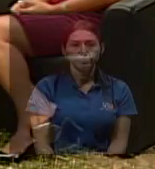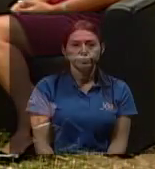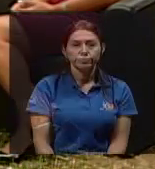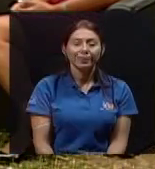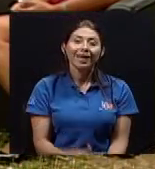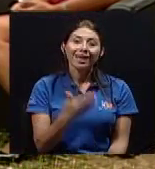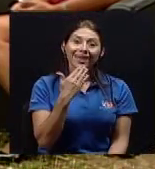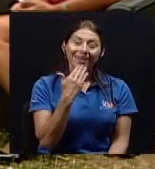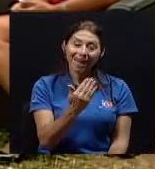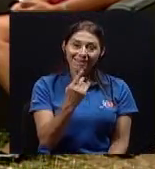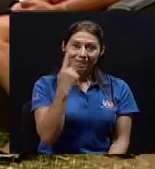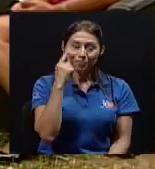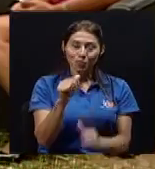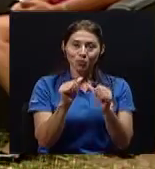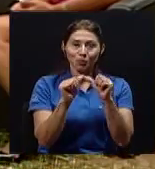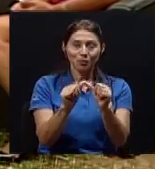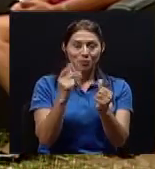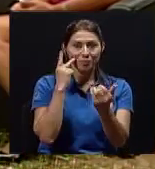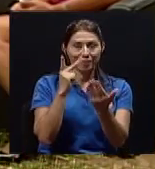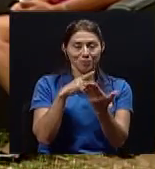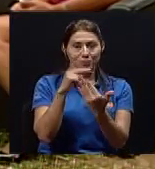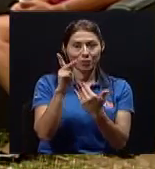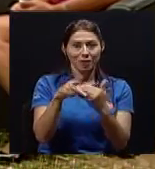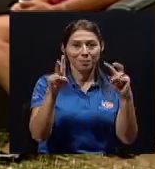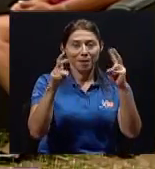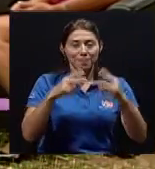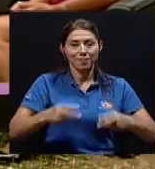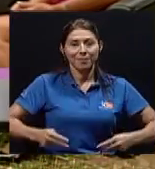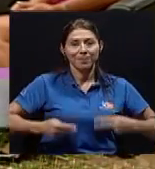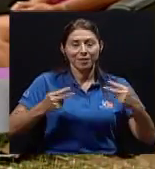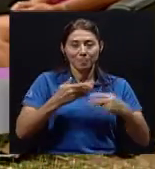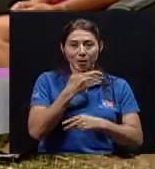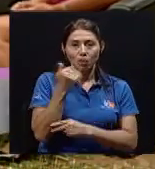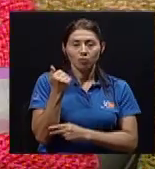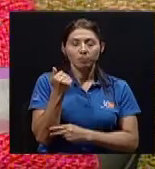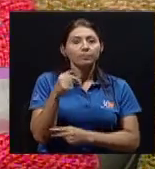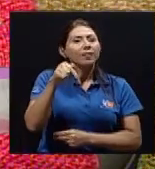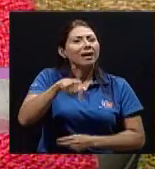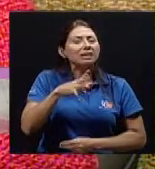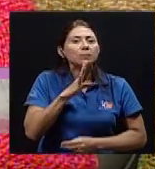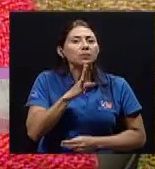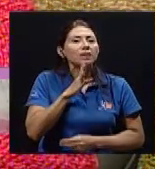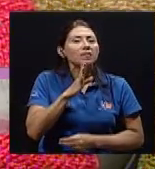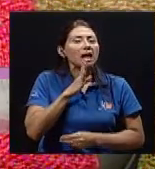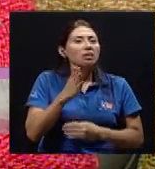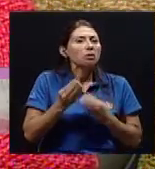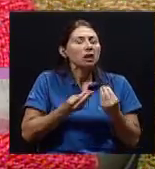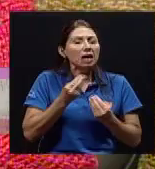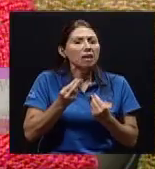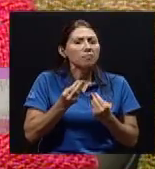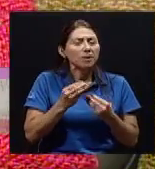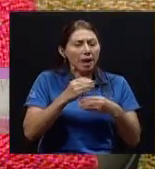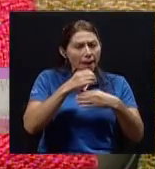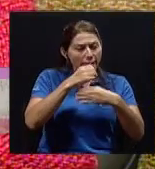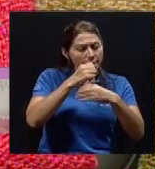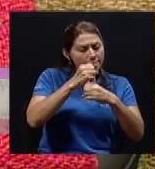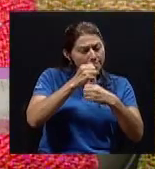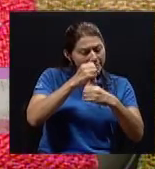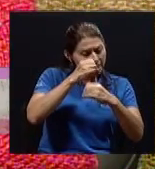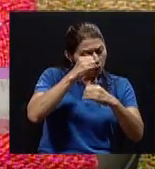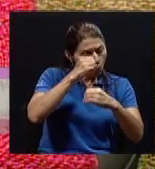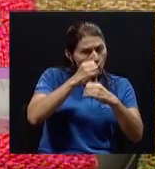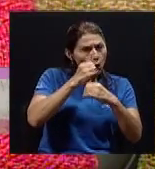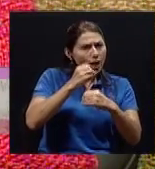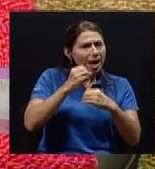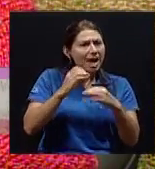Gracias por seguir con nuestro programa Vivir Mejor. Estamos hablando acerca de cómo se relaciona la microbiología con la